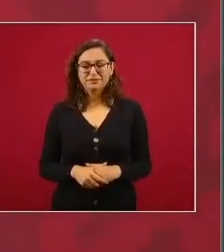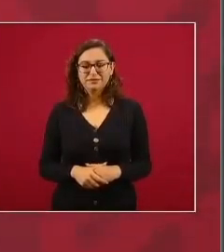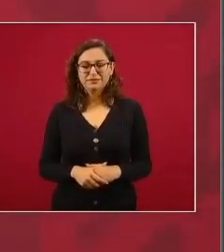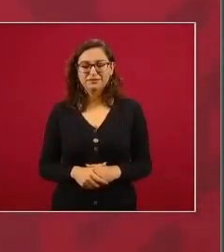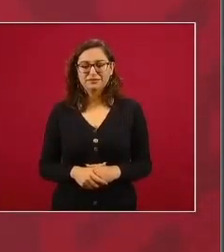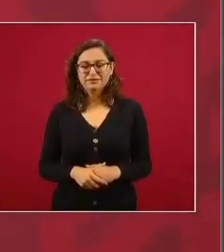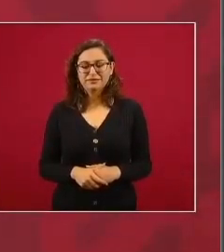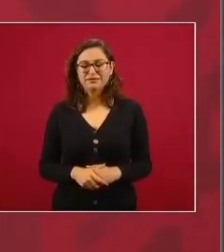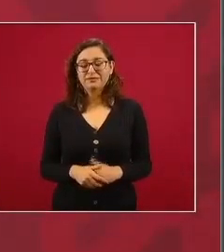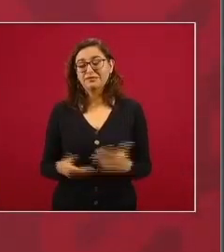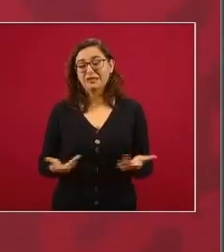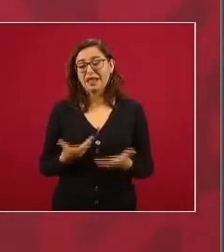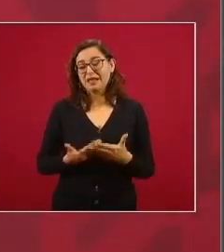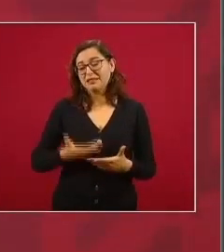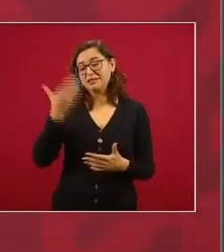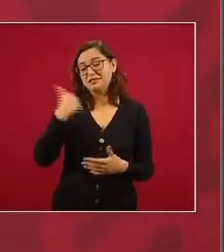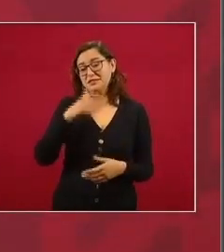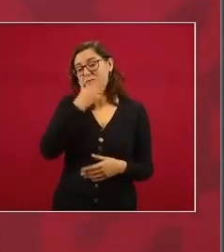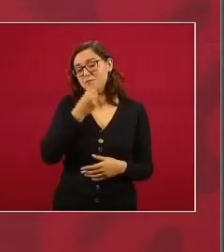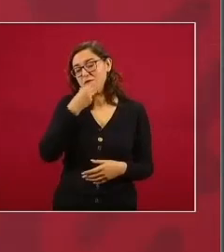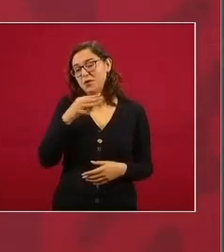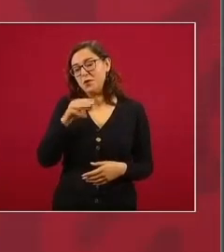Decía Monsi Báez que la